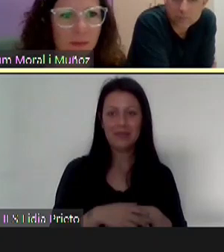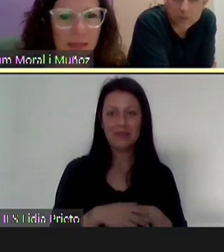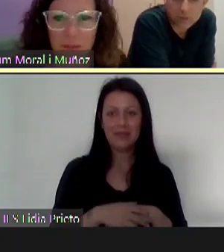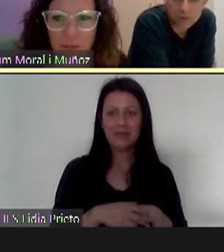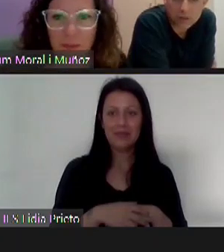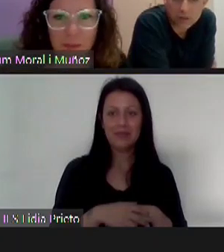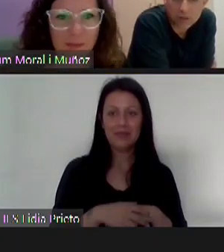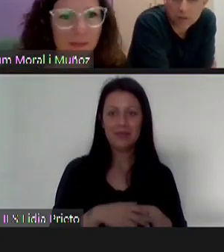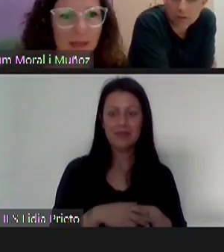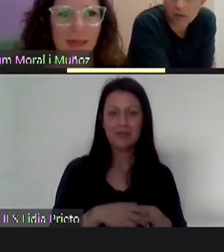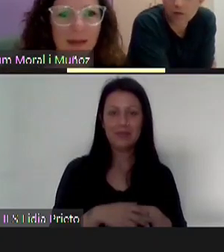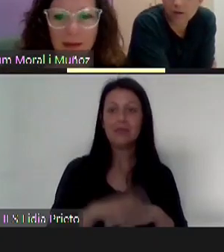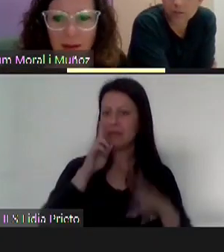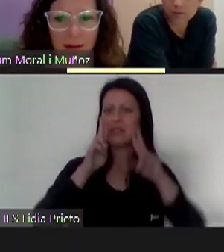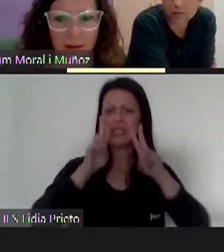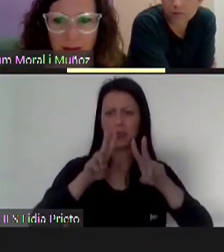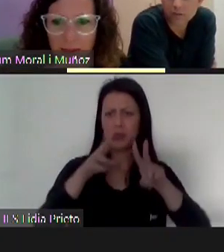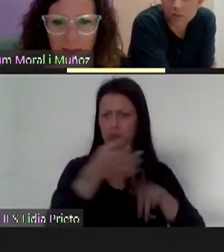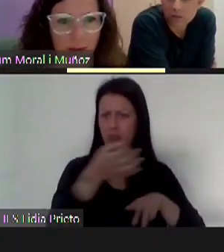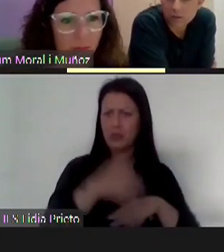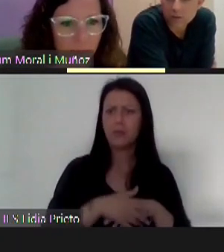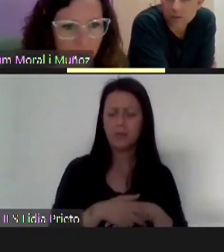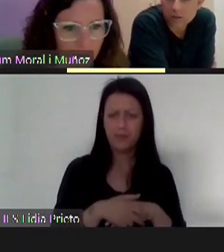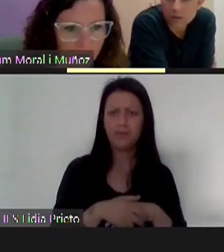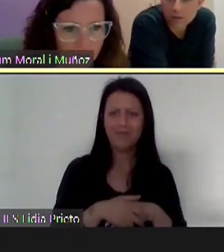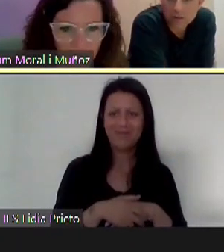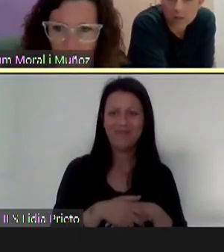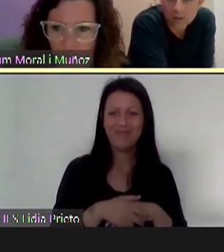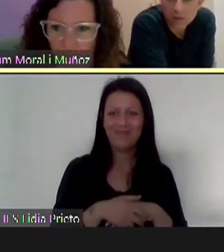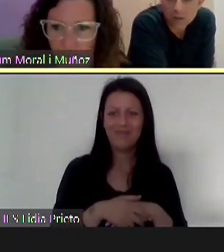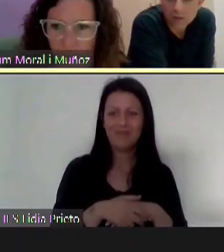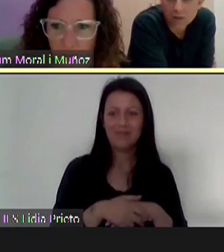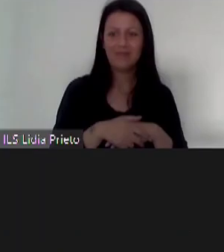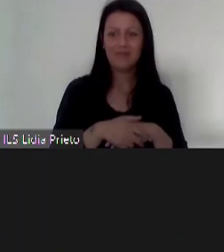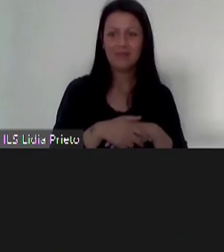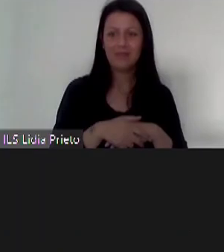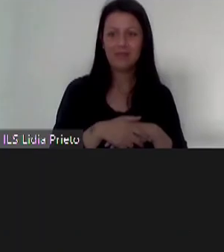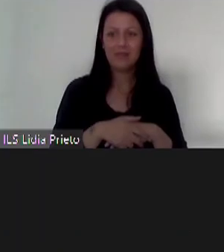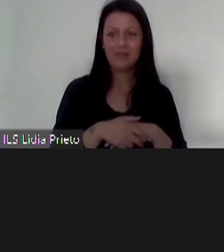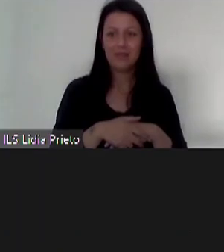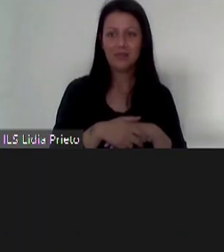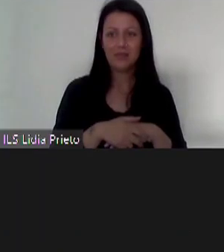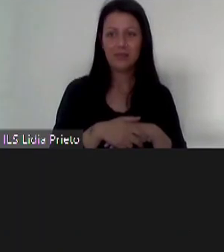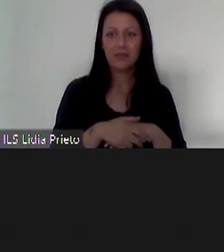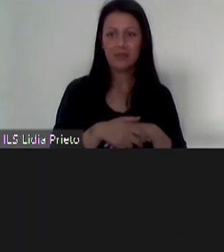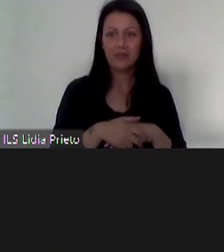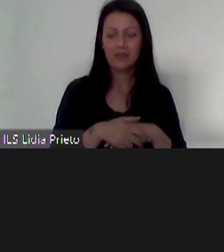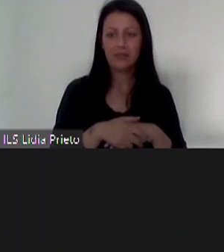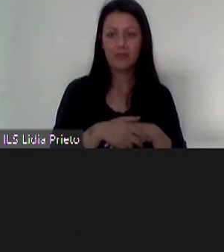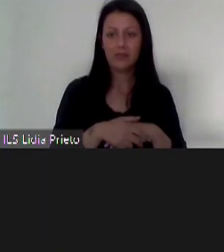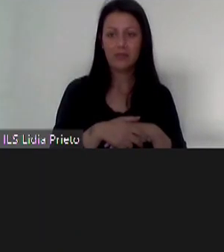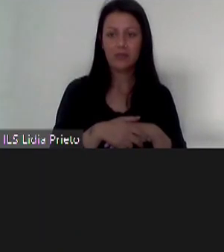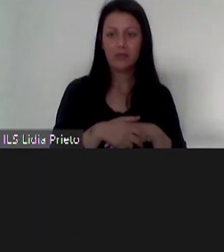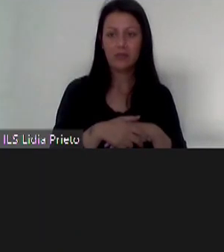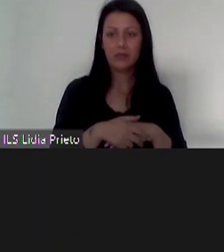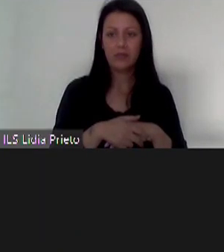Sí, ¿no? Sí, se ve bien. Genial. Ahora como pongo yo. Ahí, perfecto.